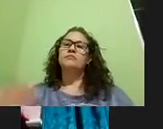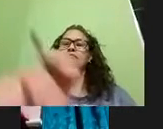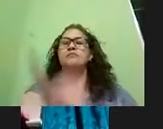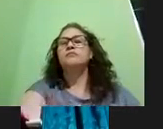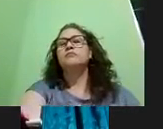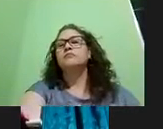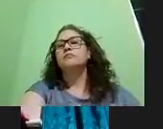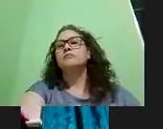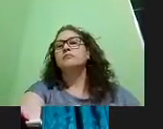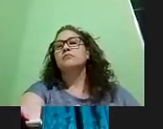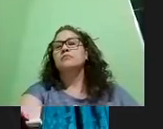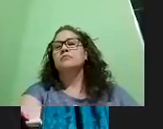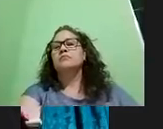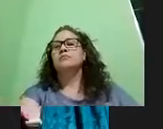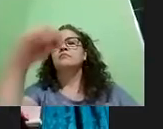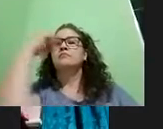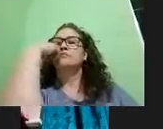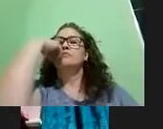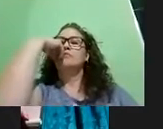lo pronuncian. Por ejemplo, vea,